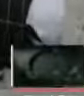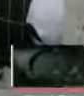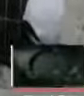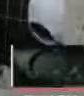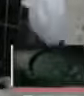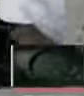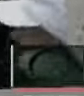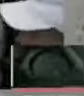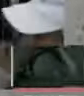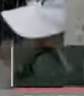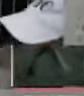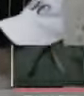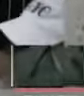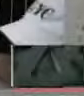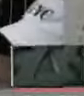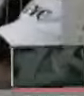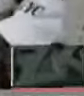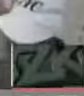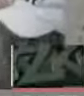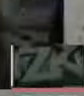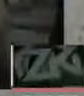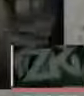para los carteristas